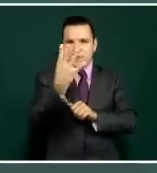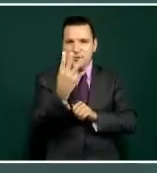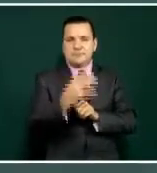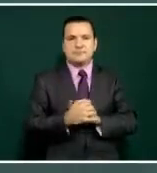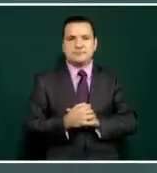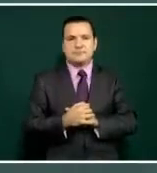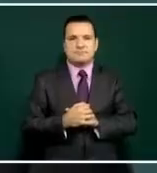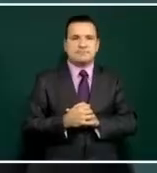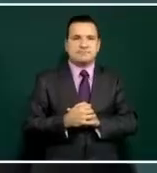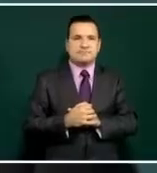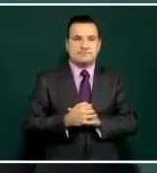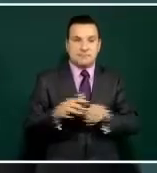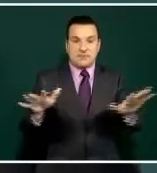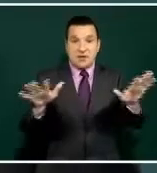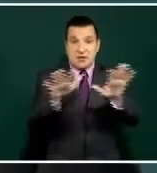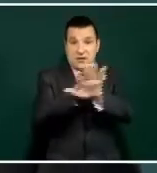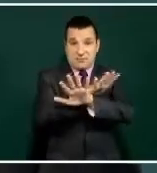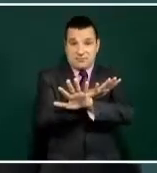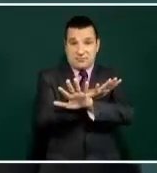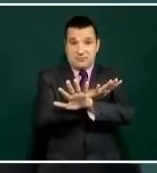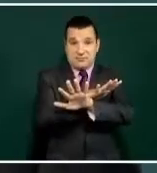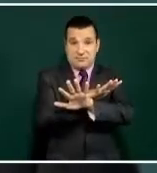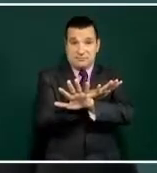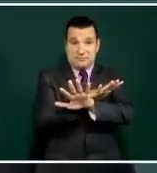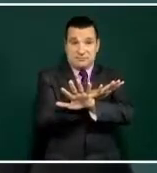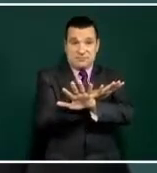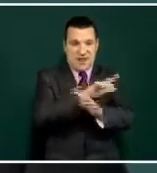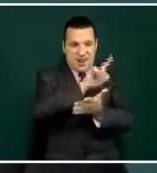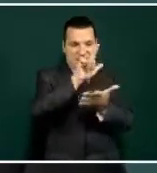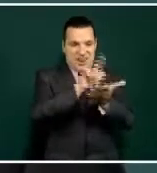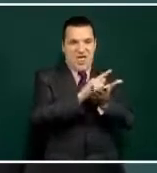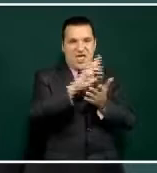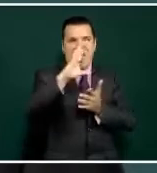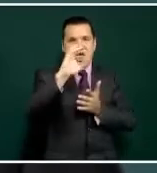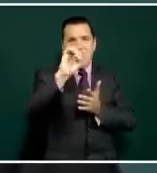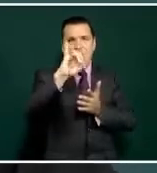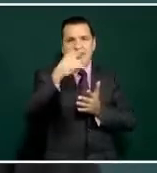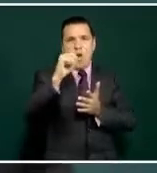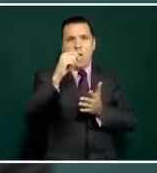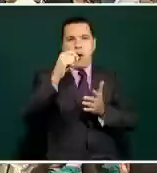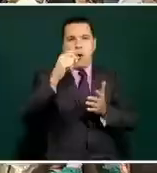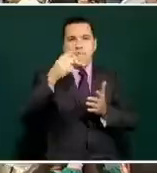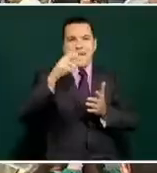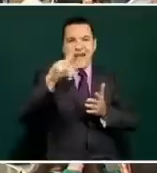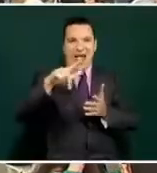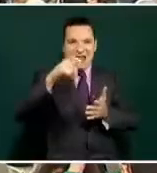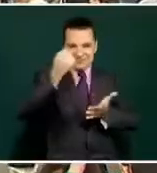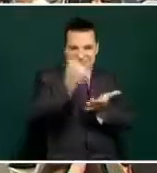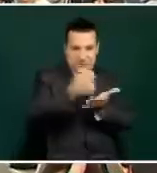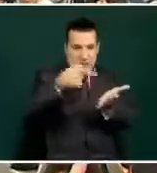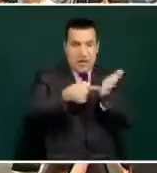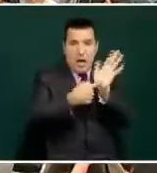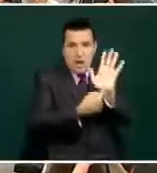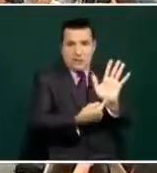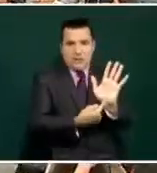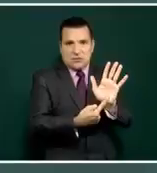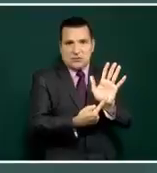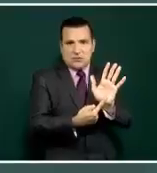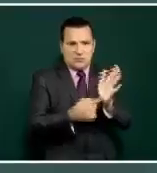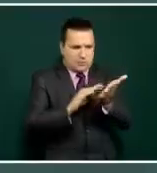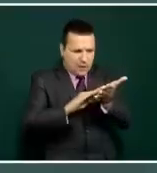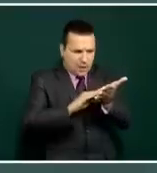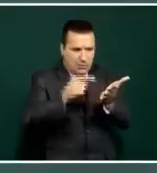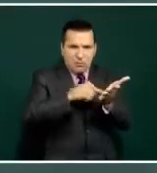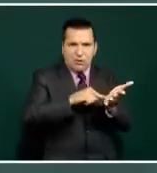1994 se reformó el Código Penal para que no se considerara como delito grave